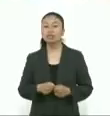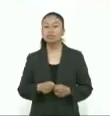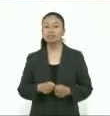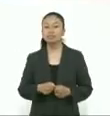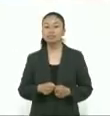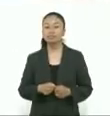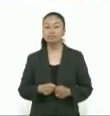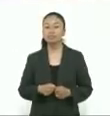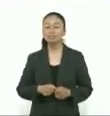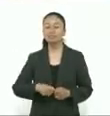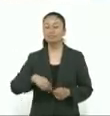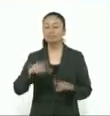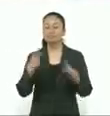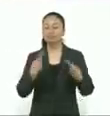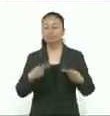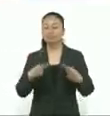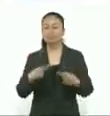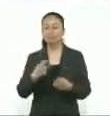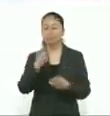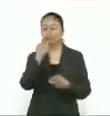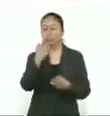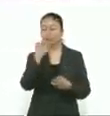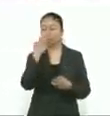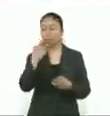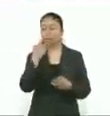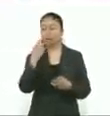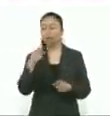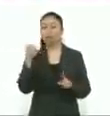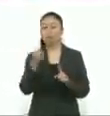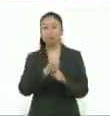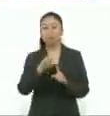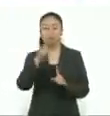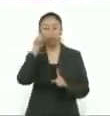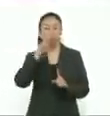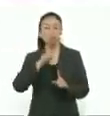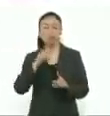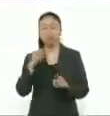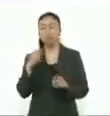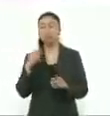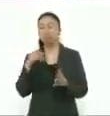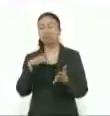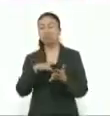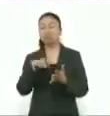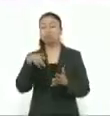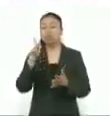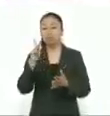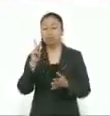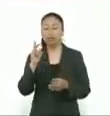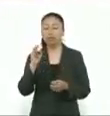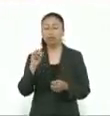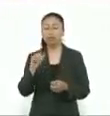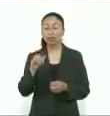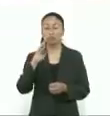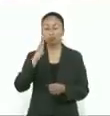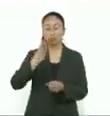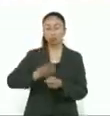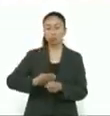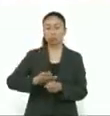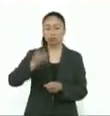las mujeres, pero no permiten que ellas ocupen cargos de dirección en sus